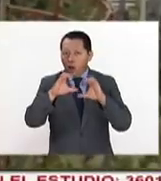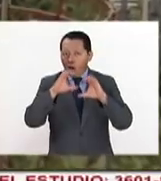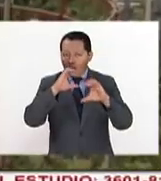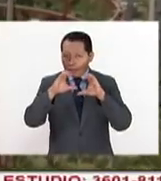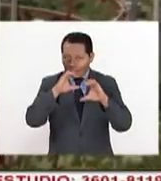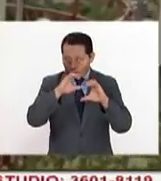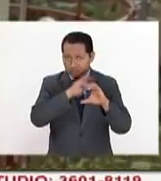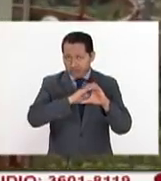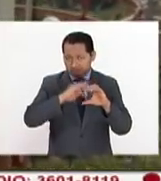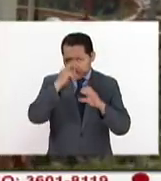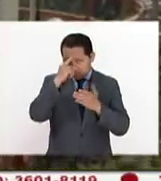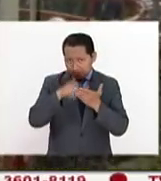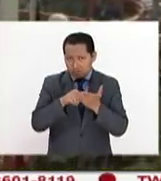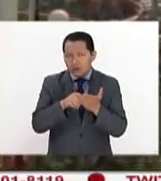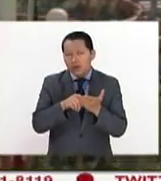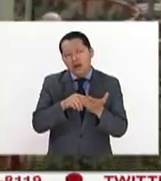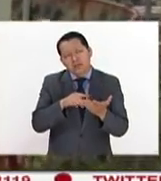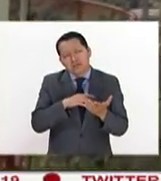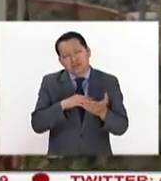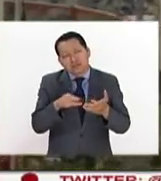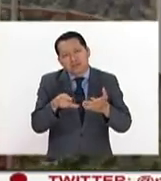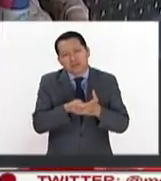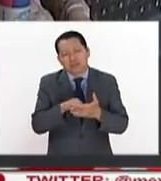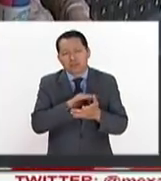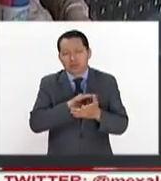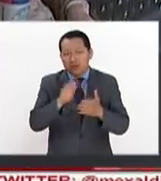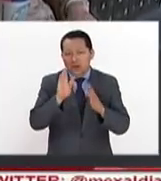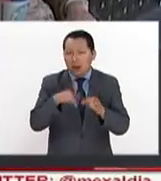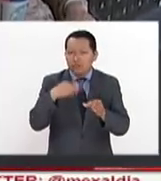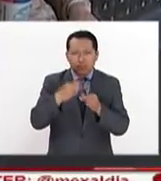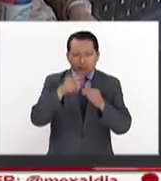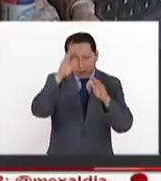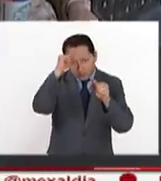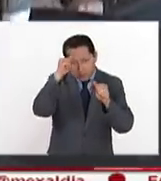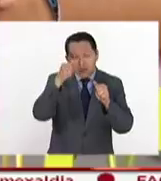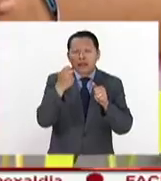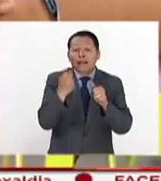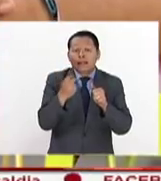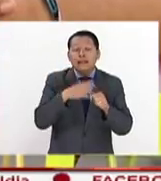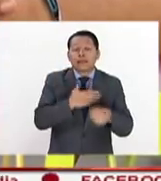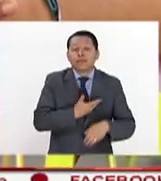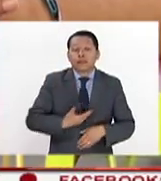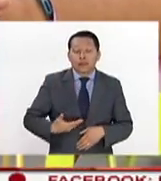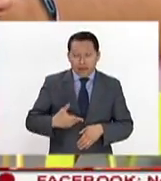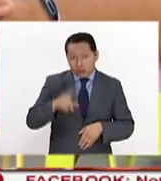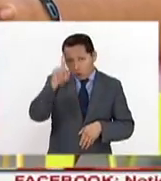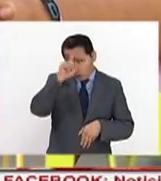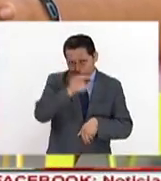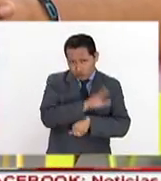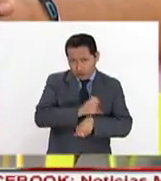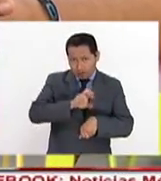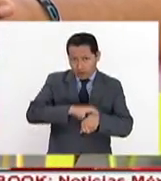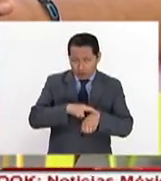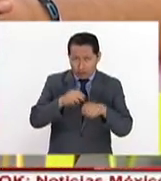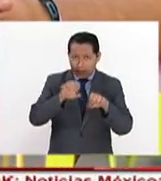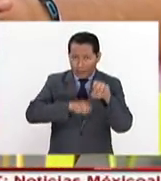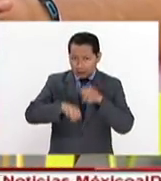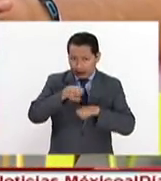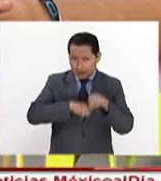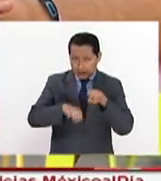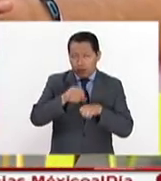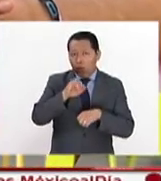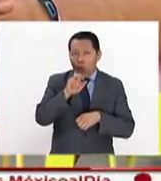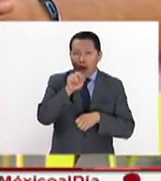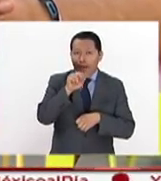lo que creen que están ya muy cerca de llegar a un acuerdo. En ese sentido, el presidente del Consejo Coordinador Empresarial, Juan Pablo Castañón,